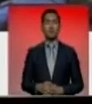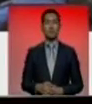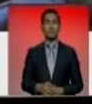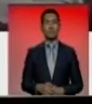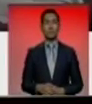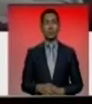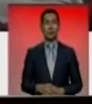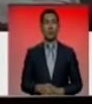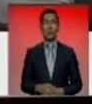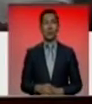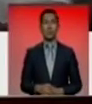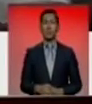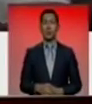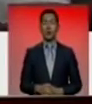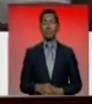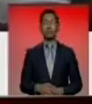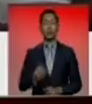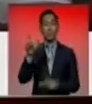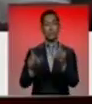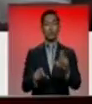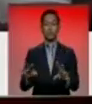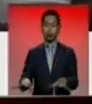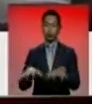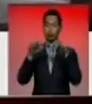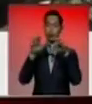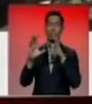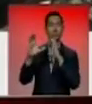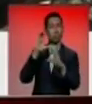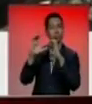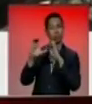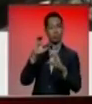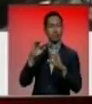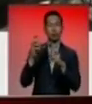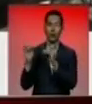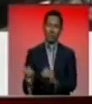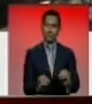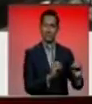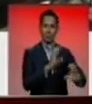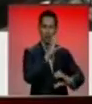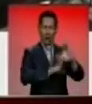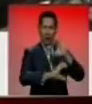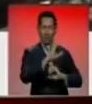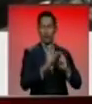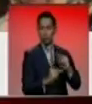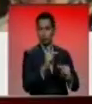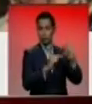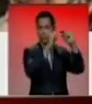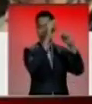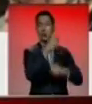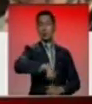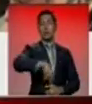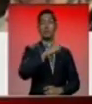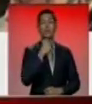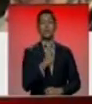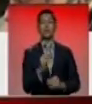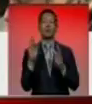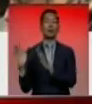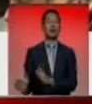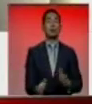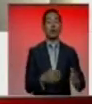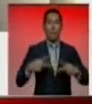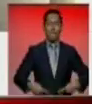febrero. En un conversatorio realizado por la Cámara de la Industria de la Construcción, presentó el plan para toda una